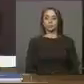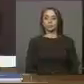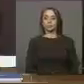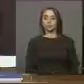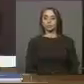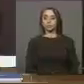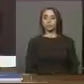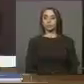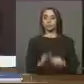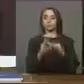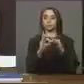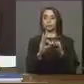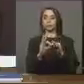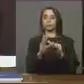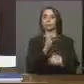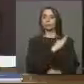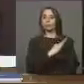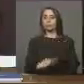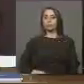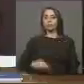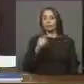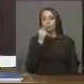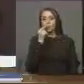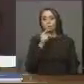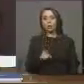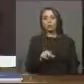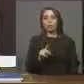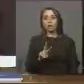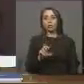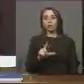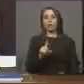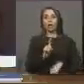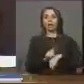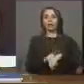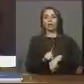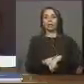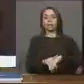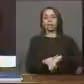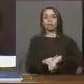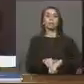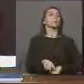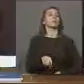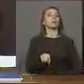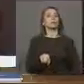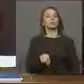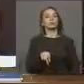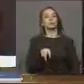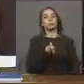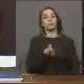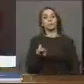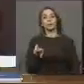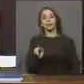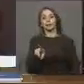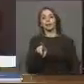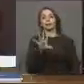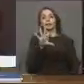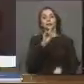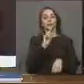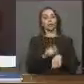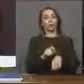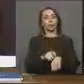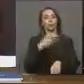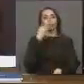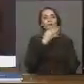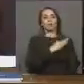Gracias, diputado Sandoval. En el tiempo de la bancada del Partido por la Democracia y hasta por cinco minutos tiene la